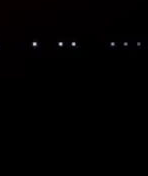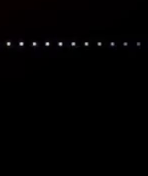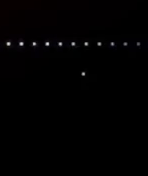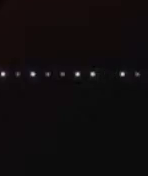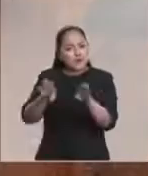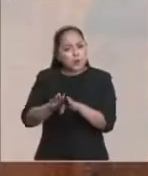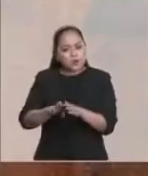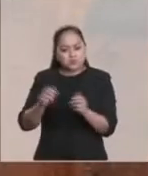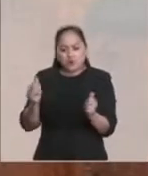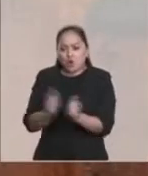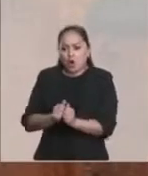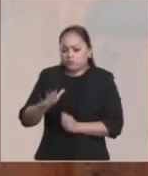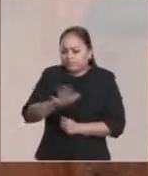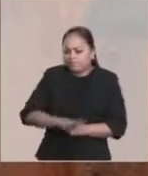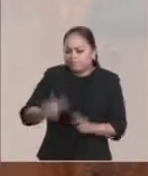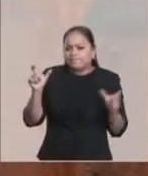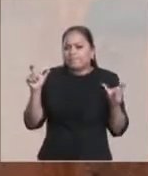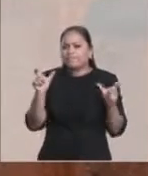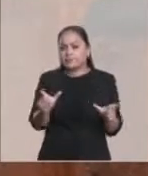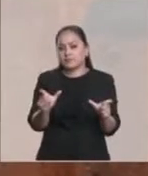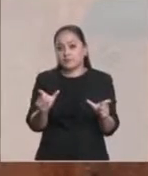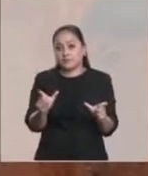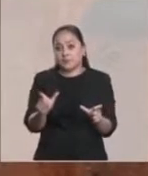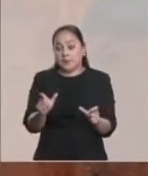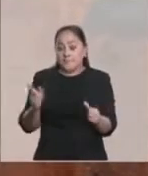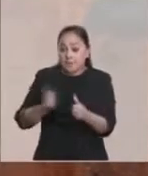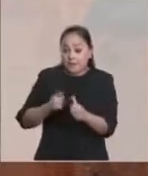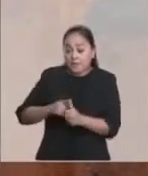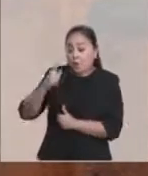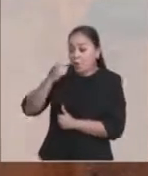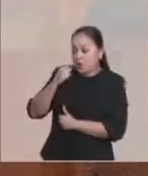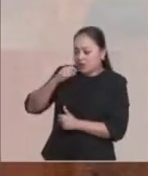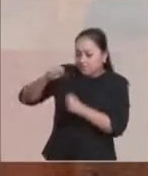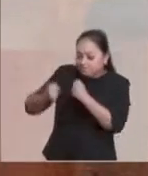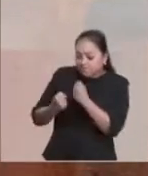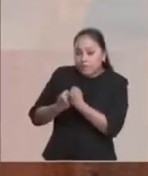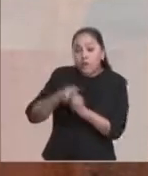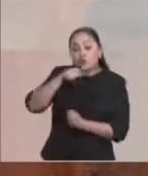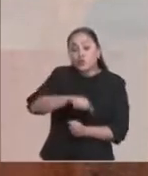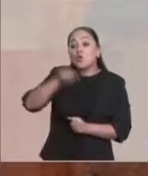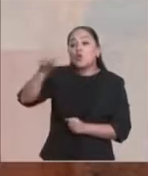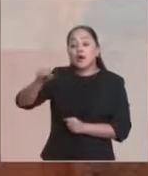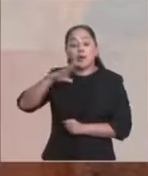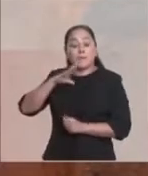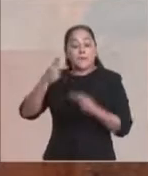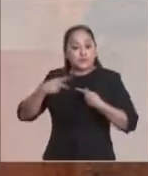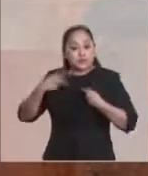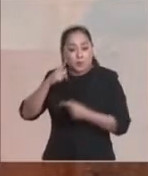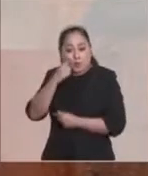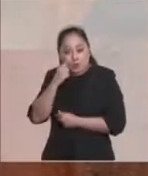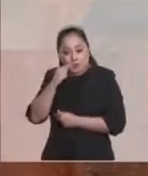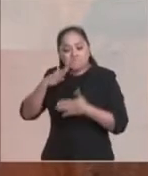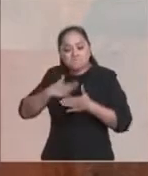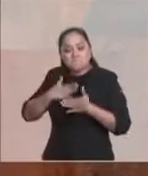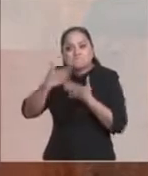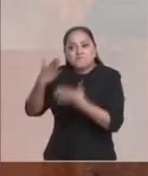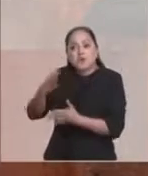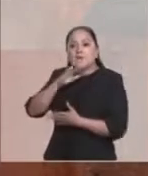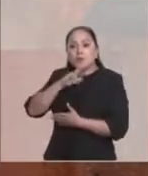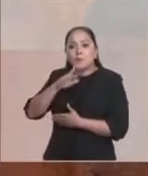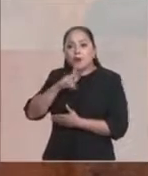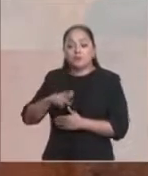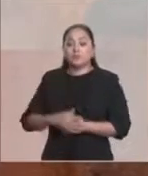instituciones. Primero, voy a fortalecer la policía para que tú le tengas confianza. Segundo, voy a adquirir la